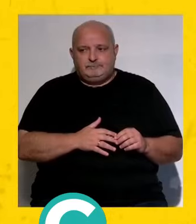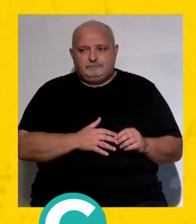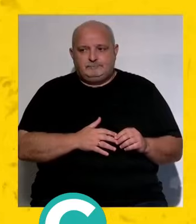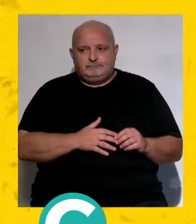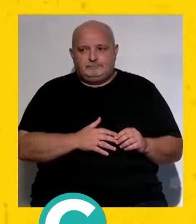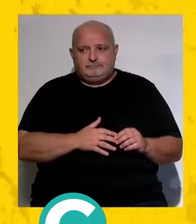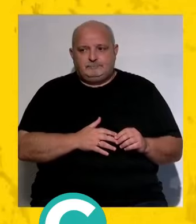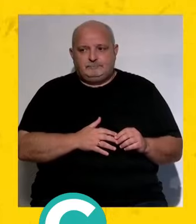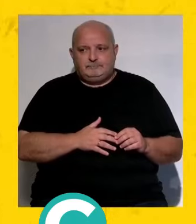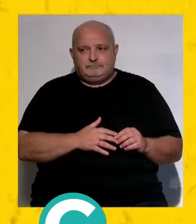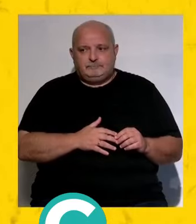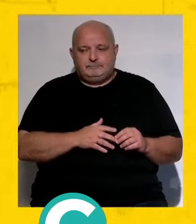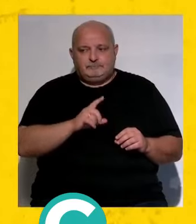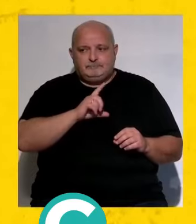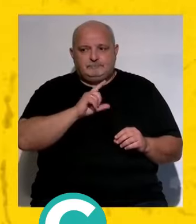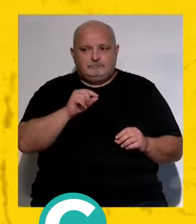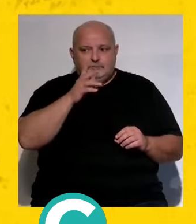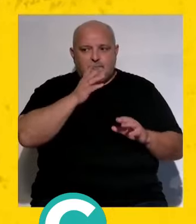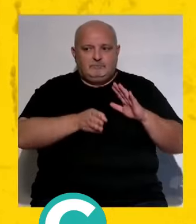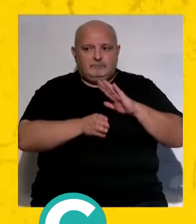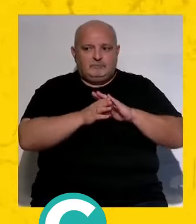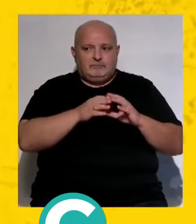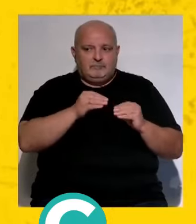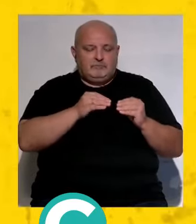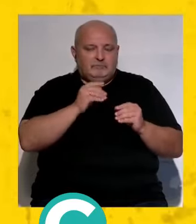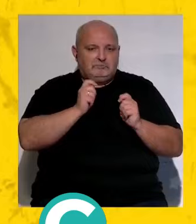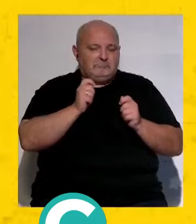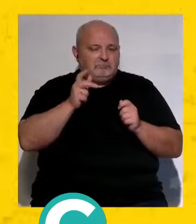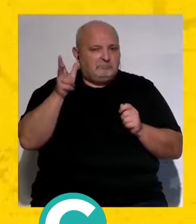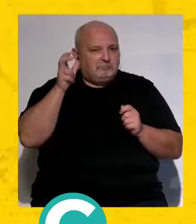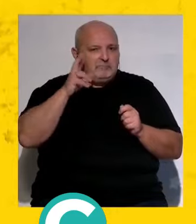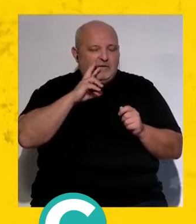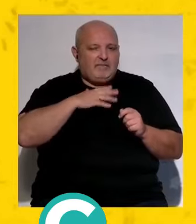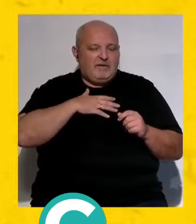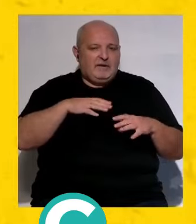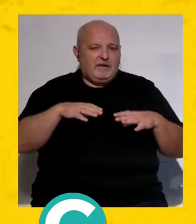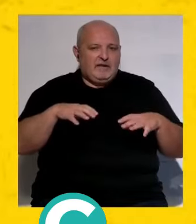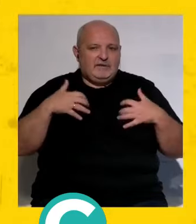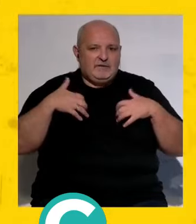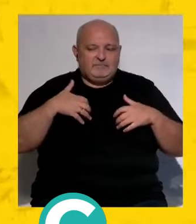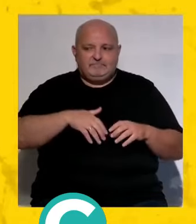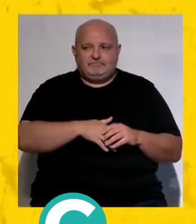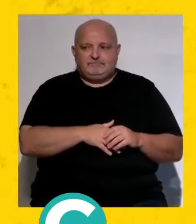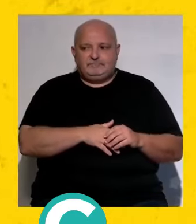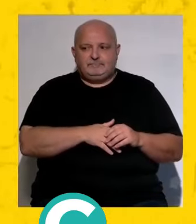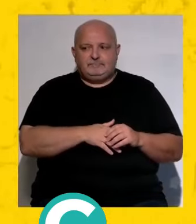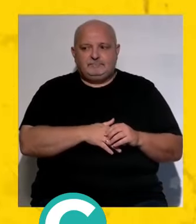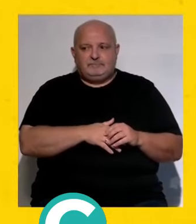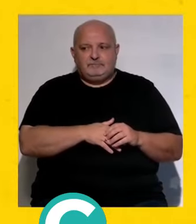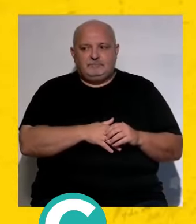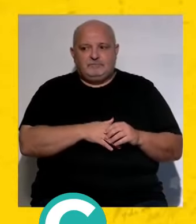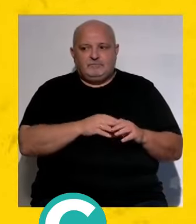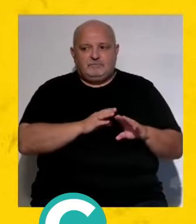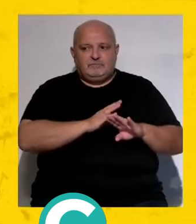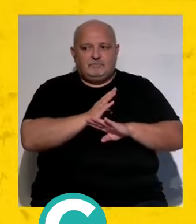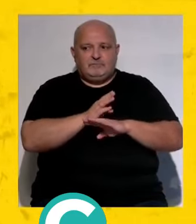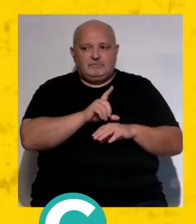ocupar, pelear por el arco de River, al fin y al cabo. Sí, hay que plantearlo de esa forma. Hoy el arquero de River es Franco